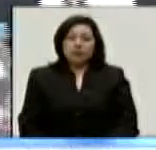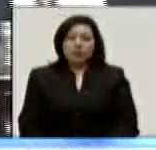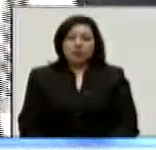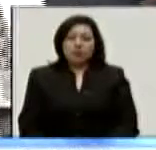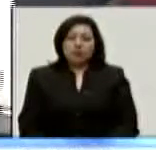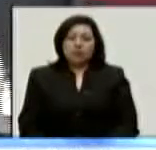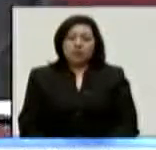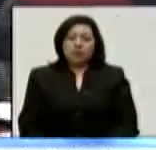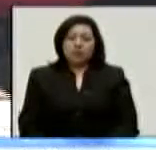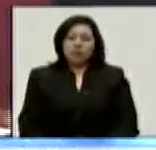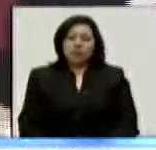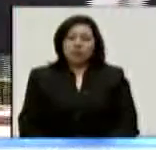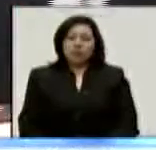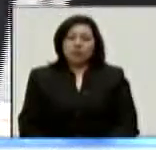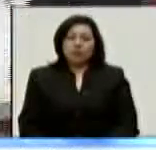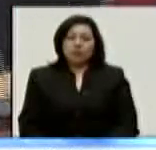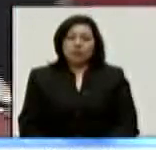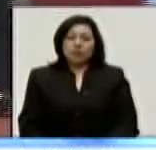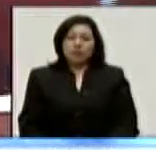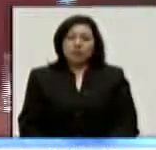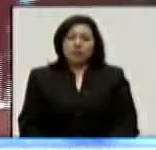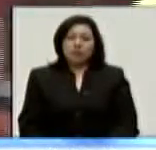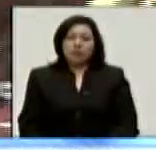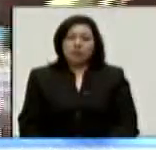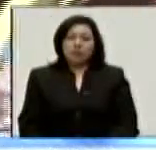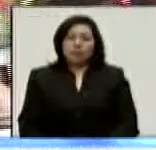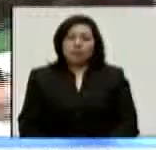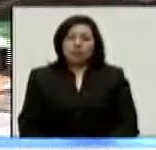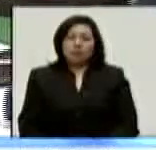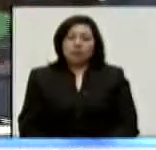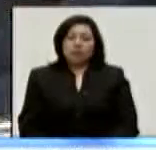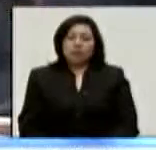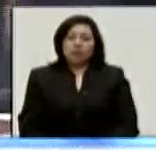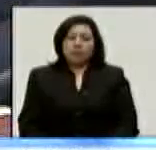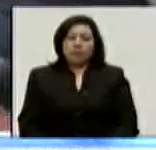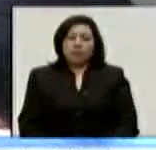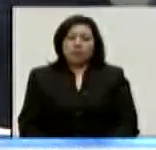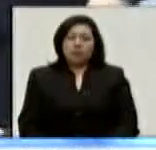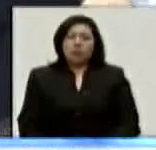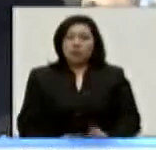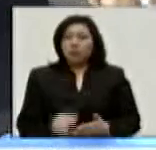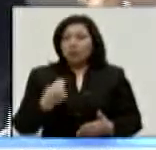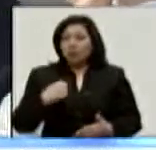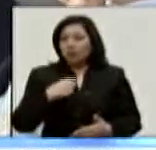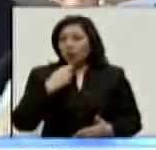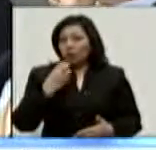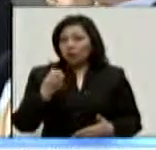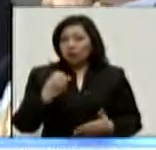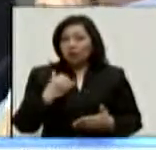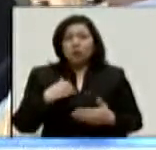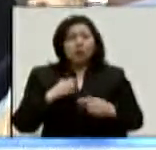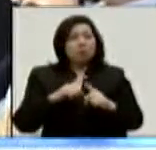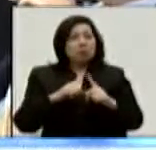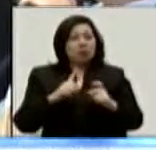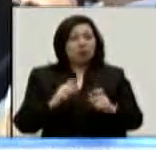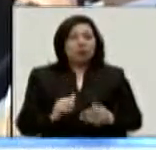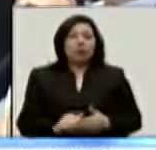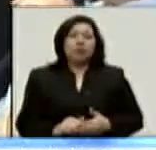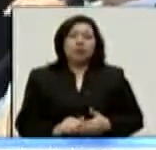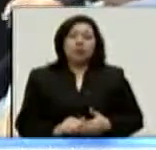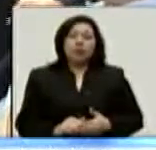Sí, adelante, congresista Guevara. Gracias, presidente. Y con eso que nos está diciendo el señor Gutiérrez, yo preguntaría